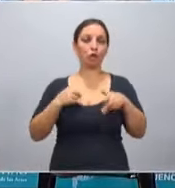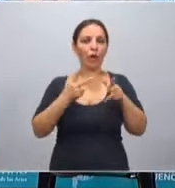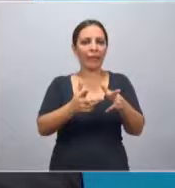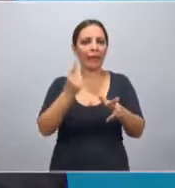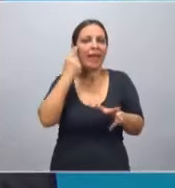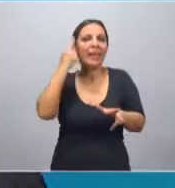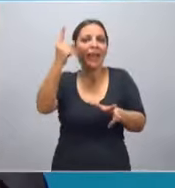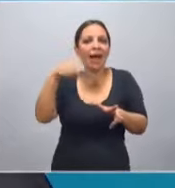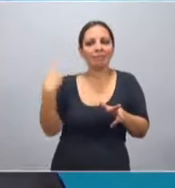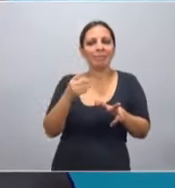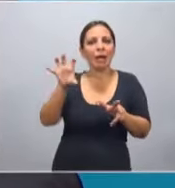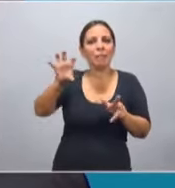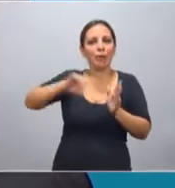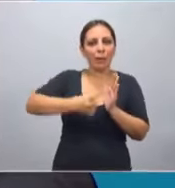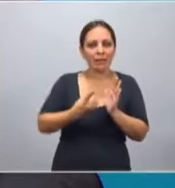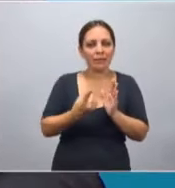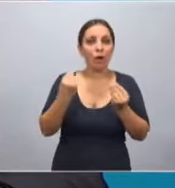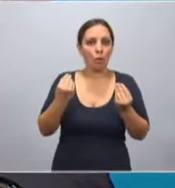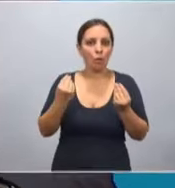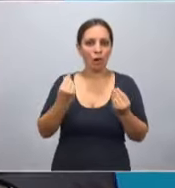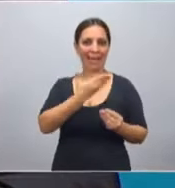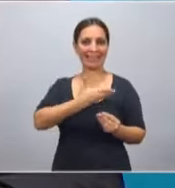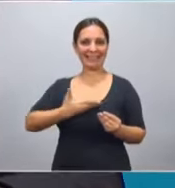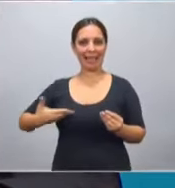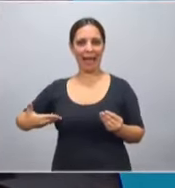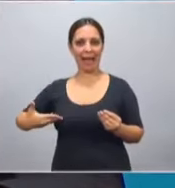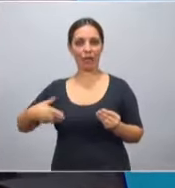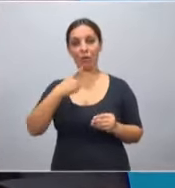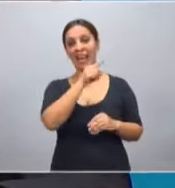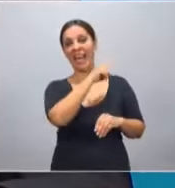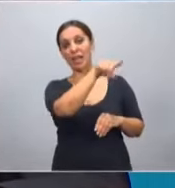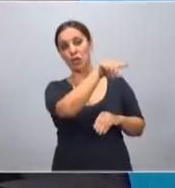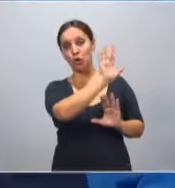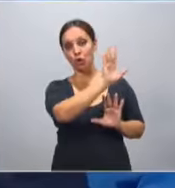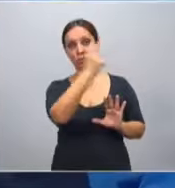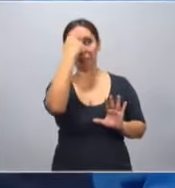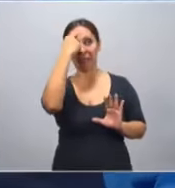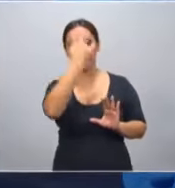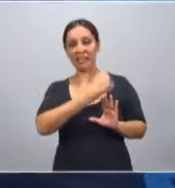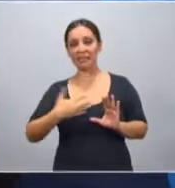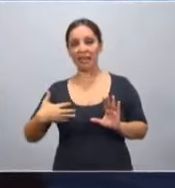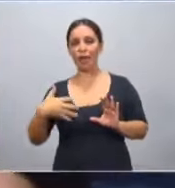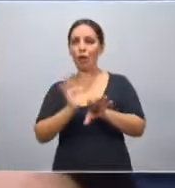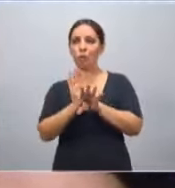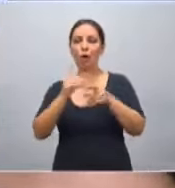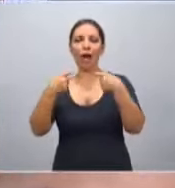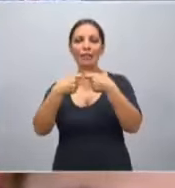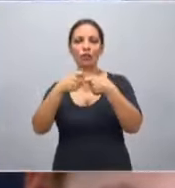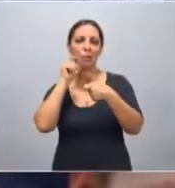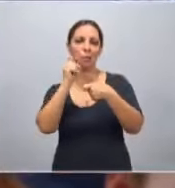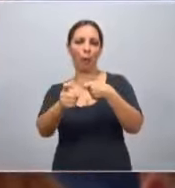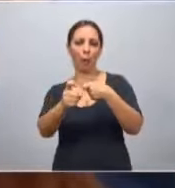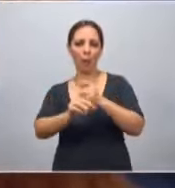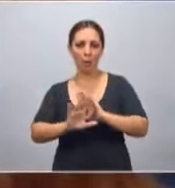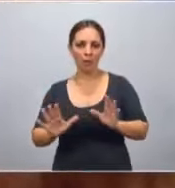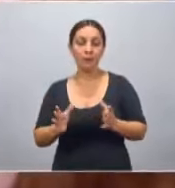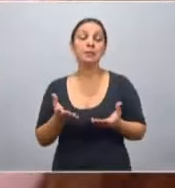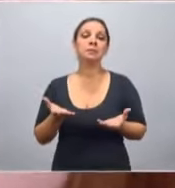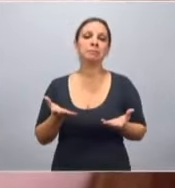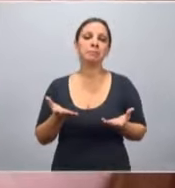qu el estado que para ellos es una asociación ilícita o una